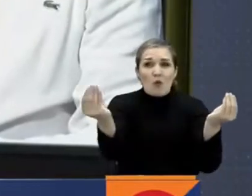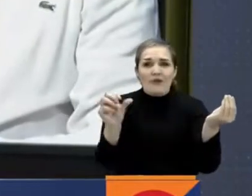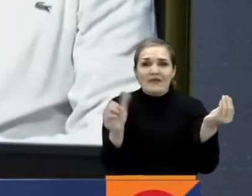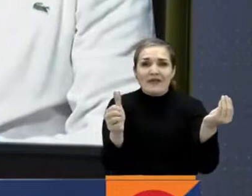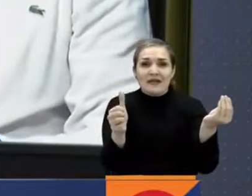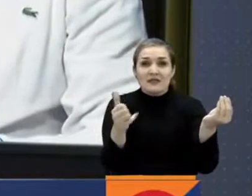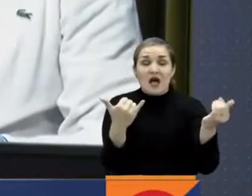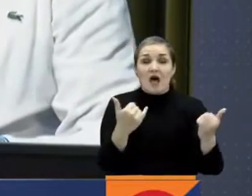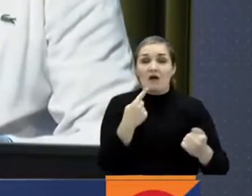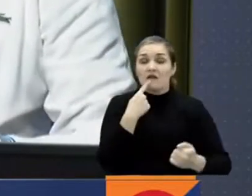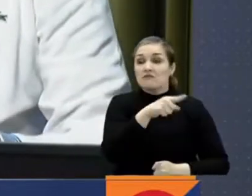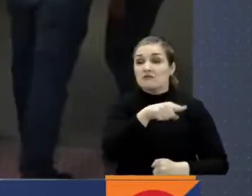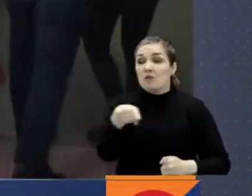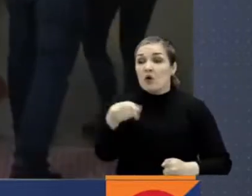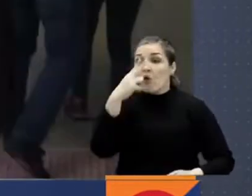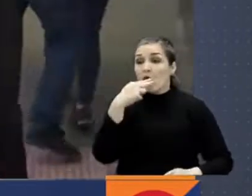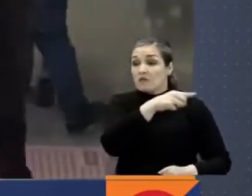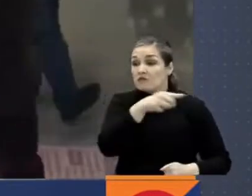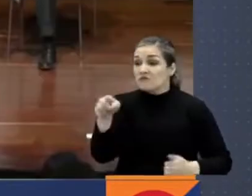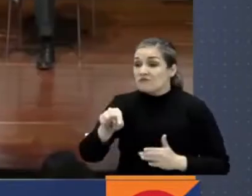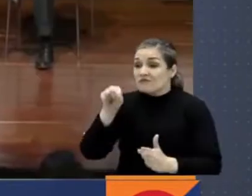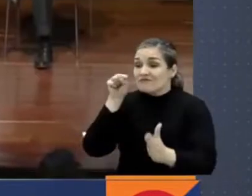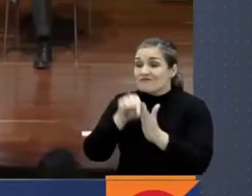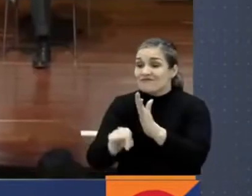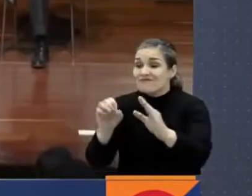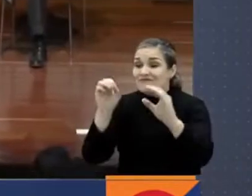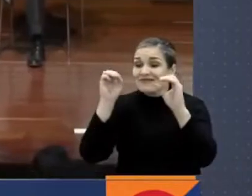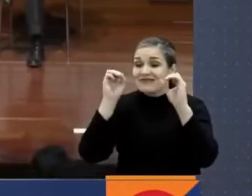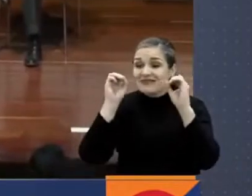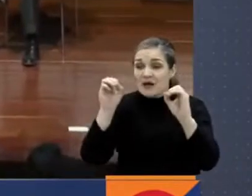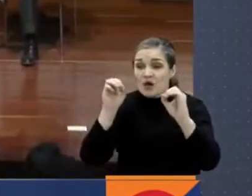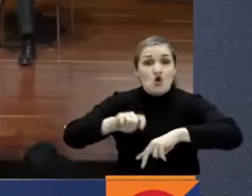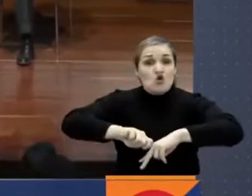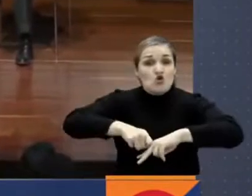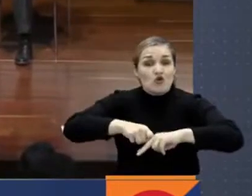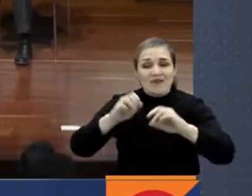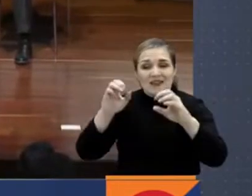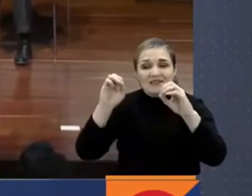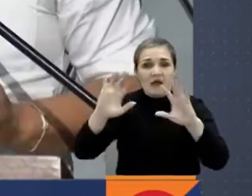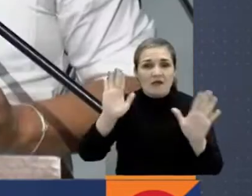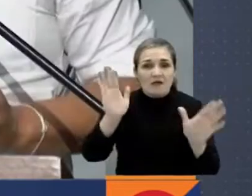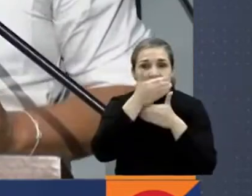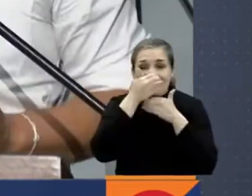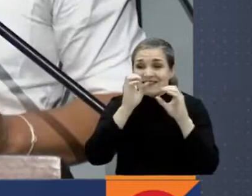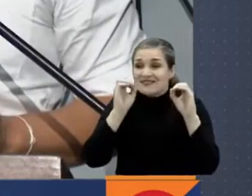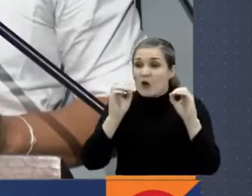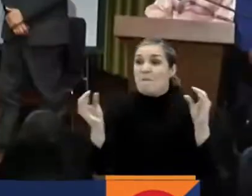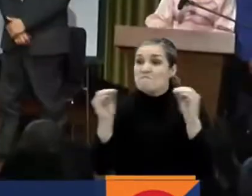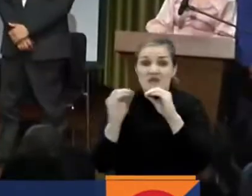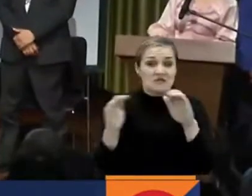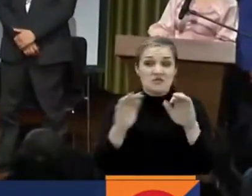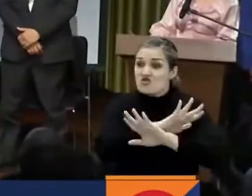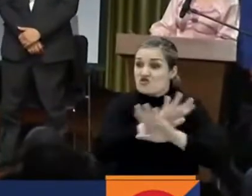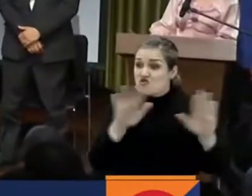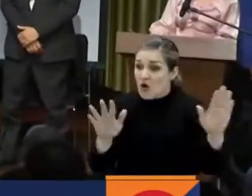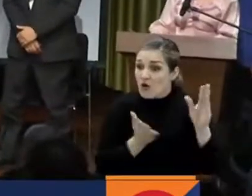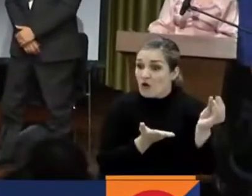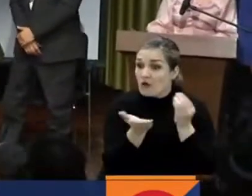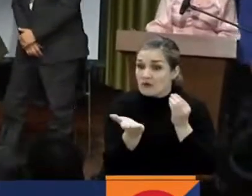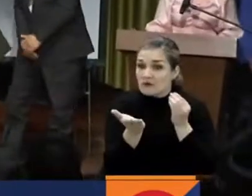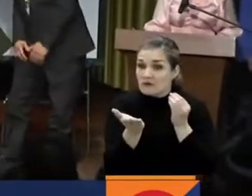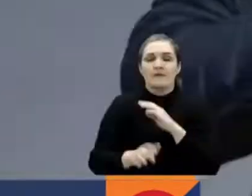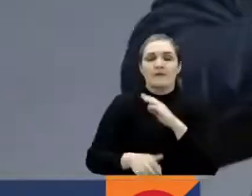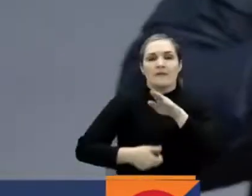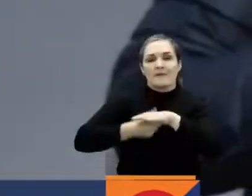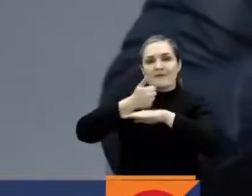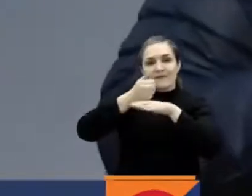asesinatos, desapariciones y torturas. Asimismo, afirmó que tampoco podrán enfrentarse entre ellos. Danilo Rueda habló sobre el